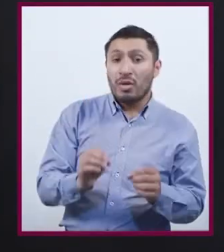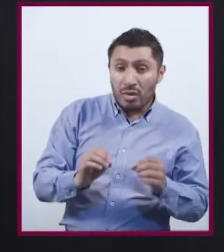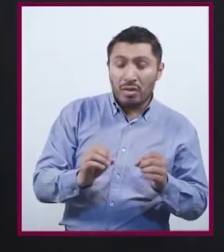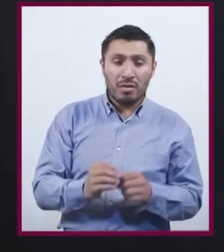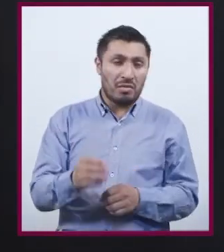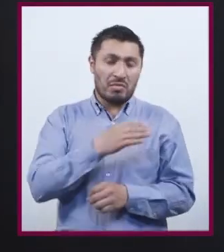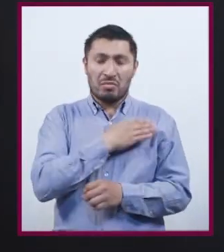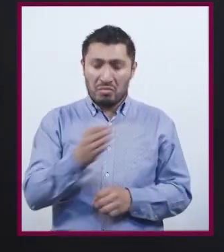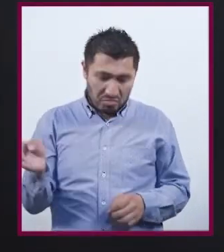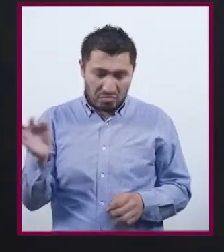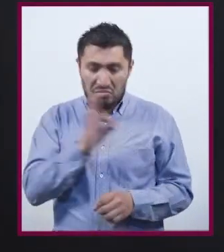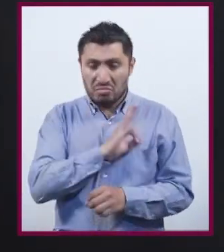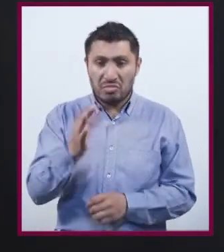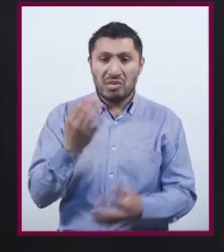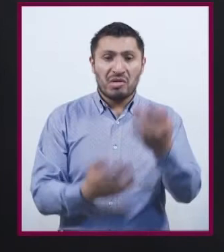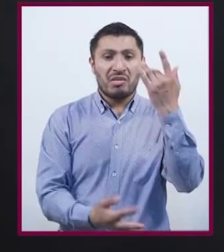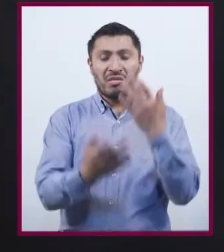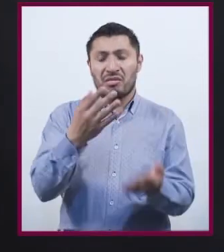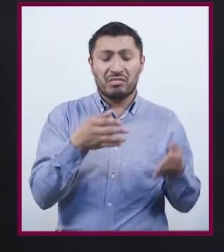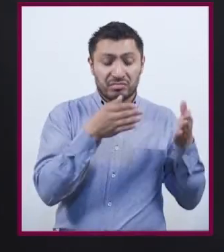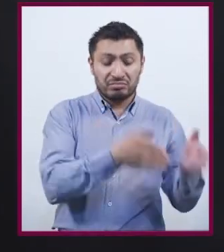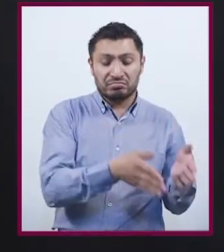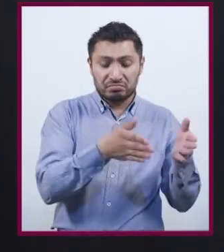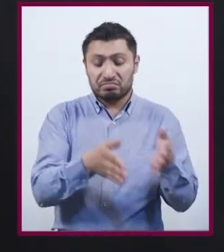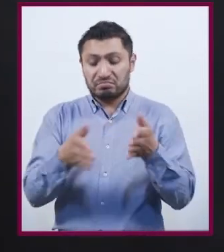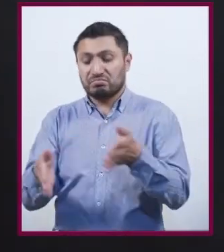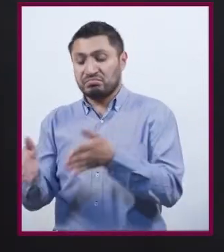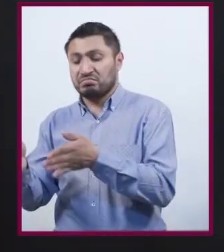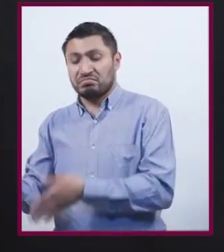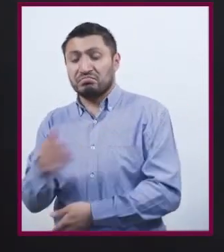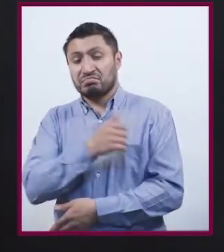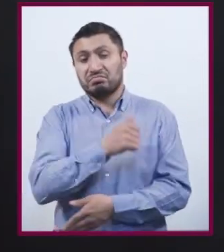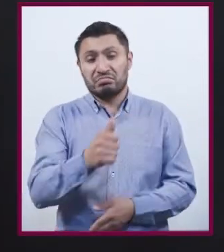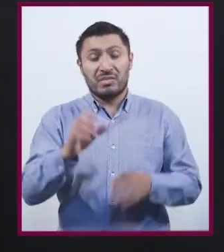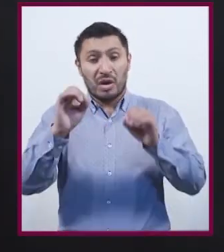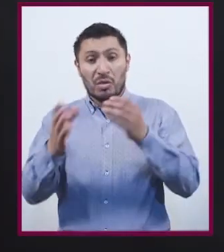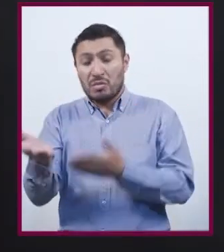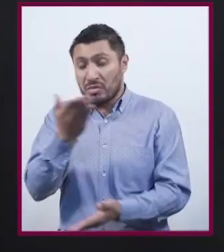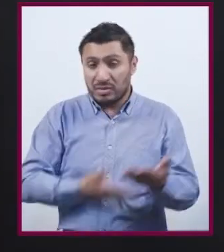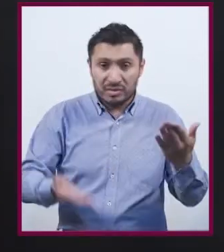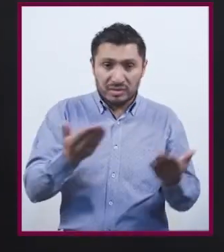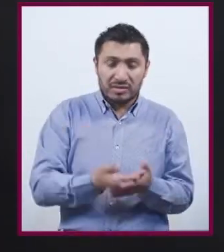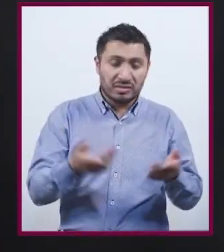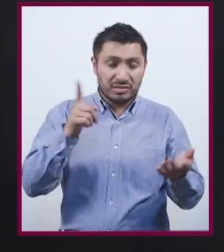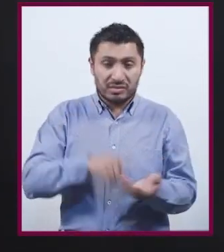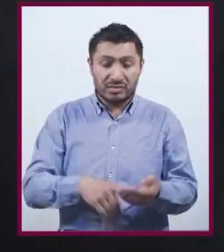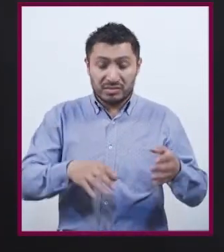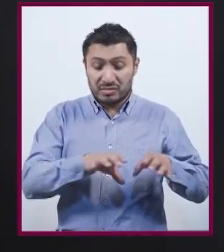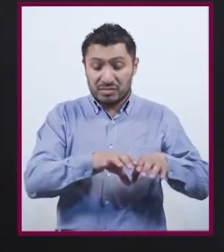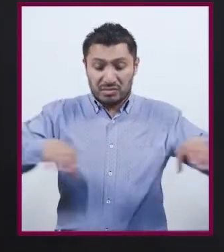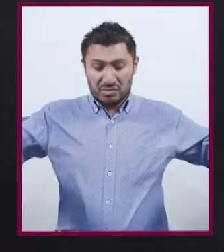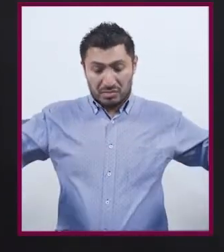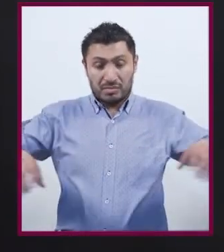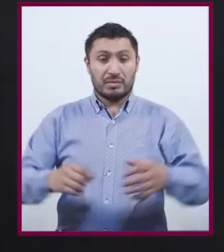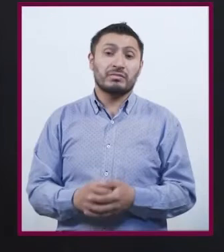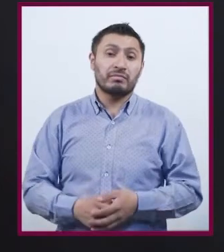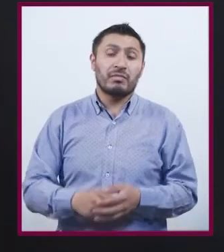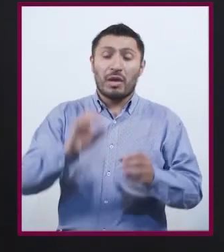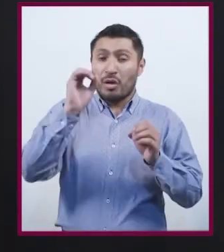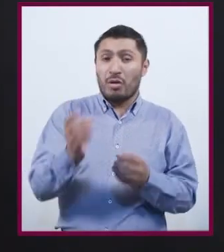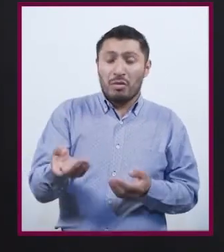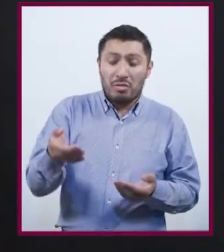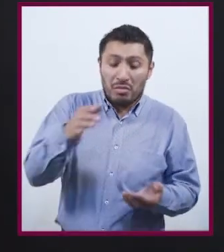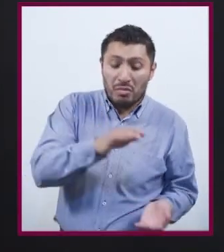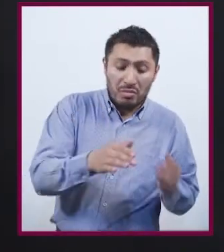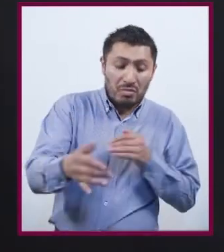inhumados en parcelas individuales o compartidas dentro de ataúdes, féretros o sarcófagos, o solamente envueltos con una tela o